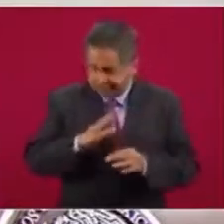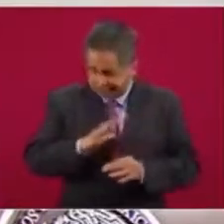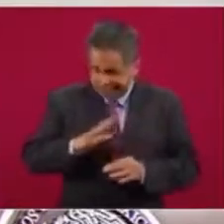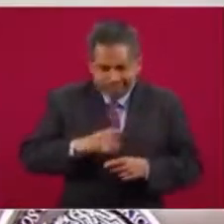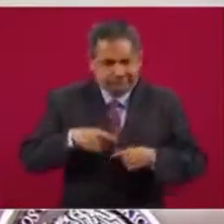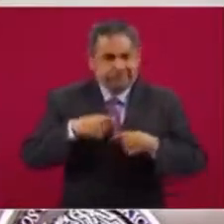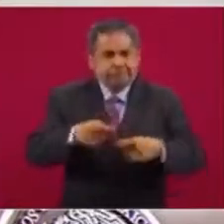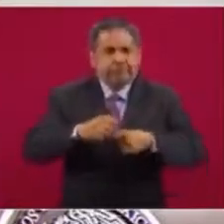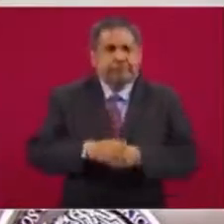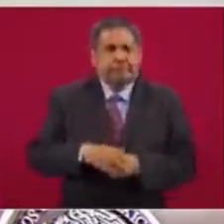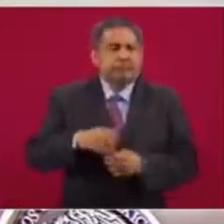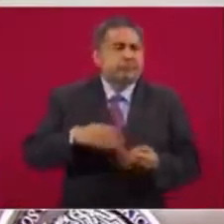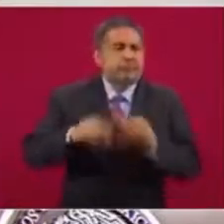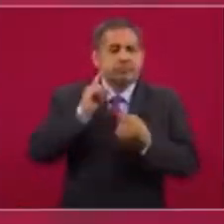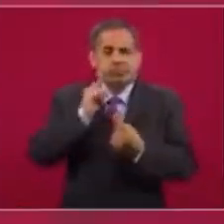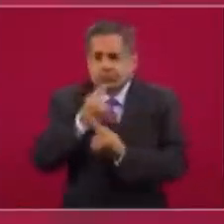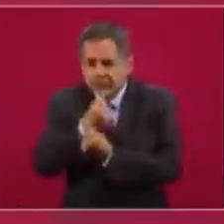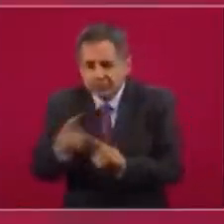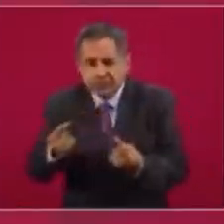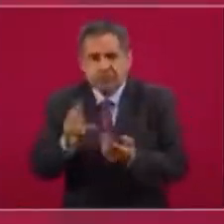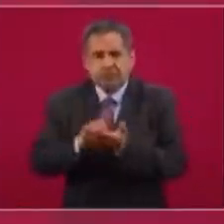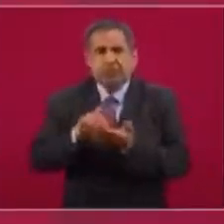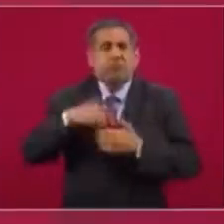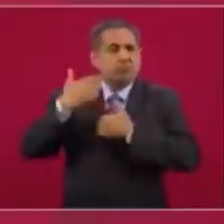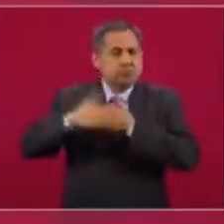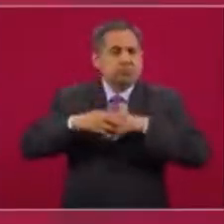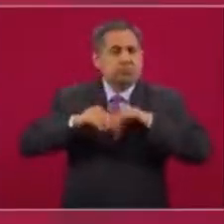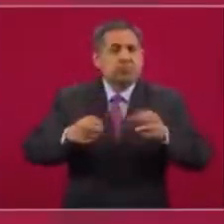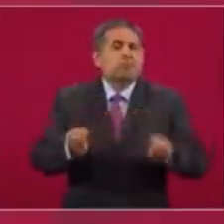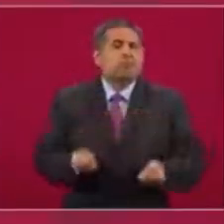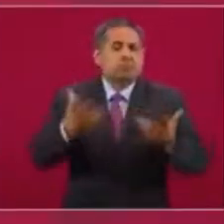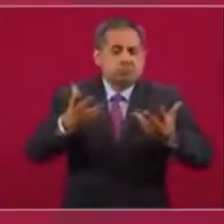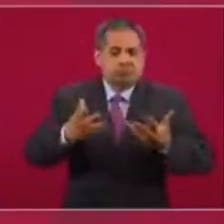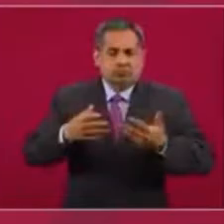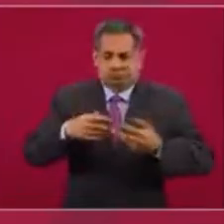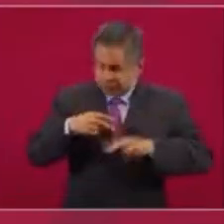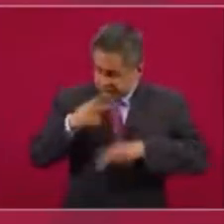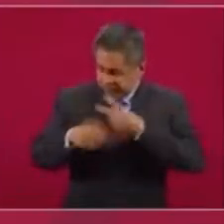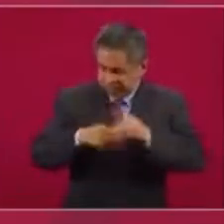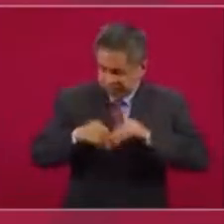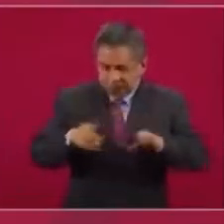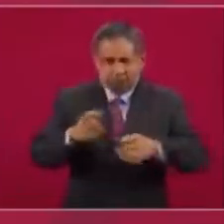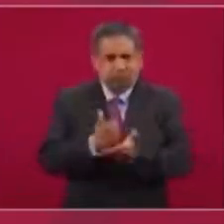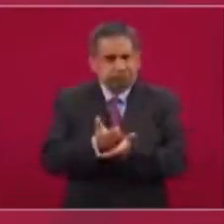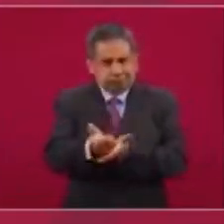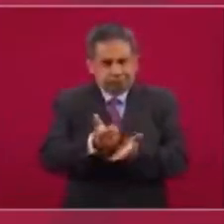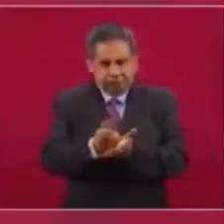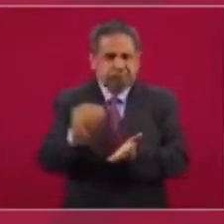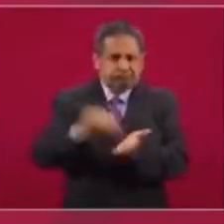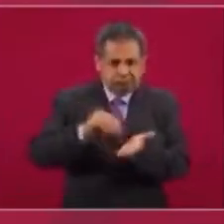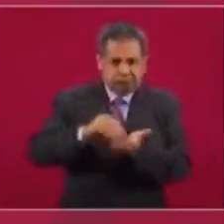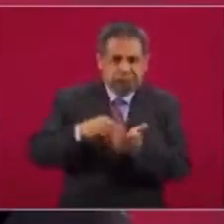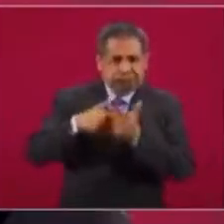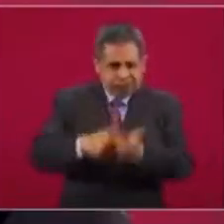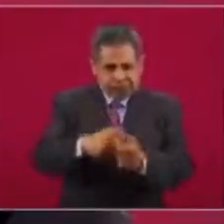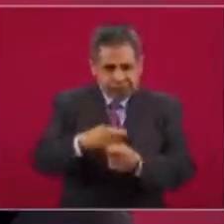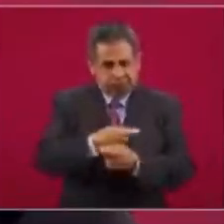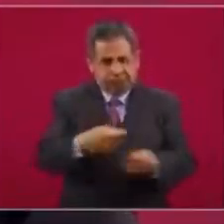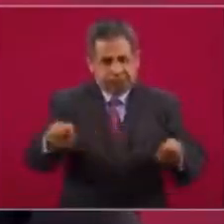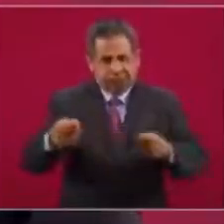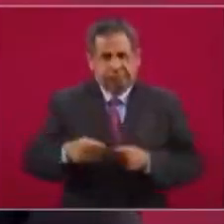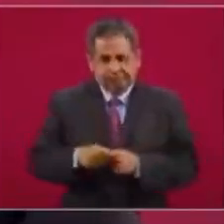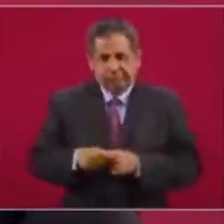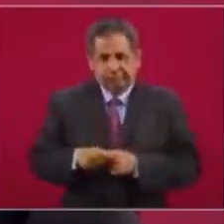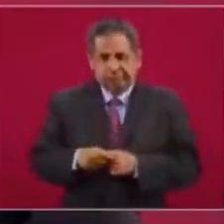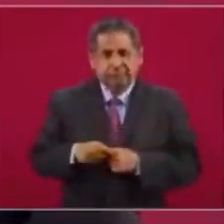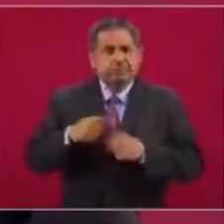que todas las niñas, niños que voy a dar a conocer cuántos van a seguir recibiendo sus pensiones. Voy a